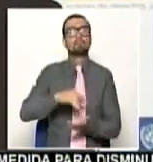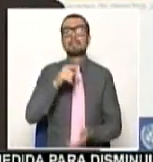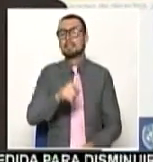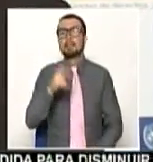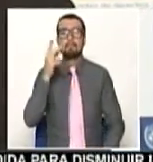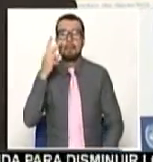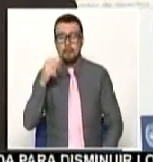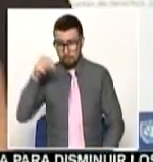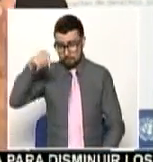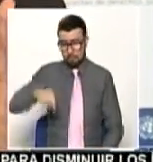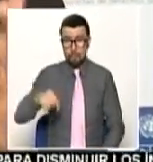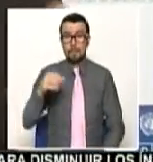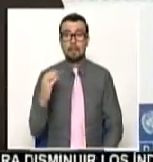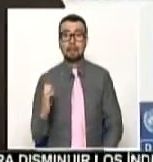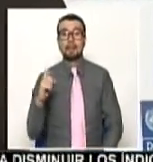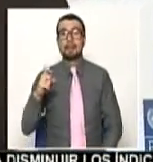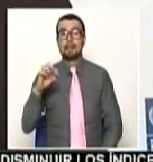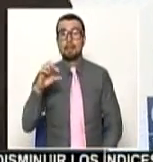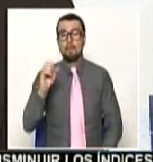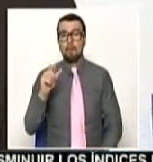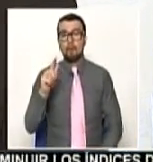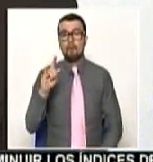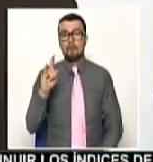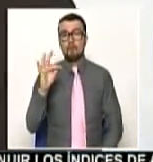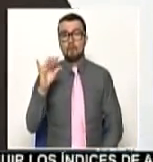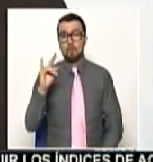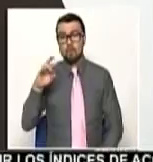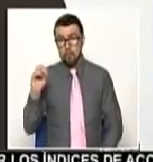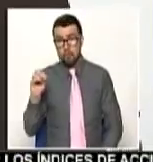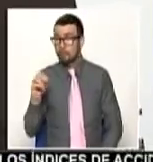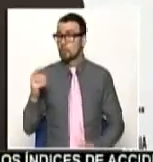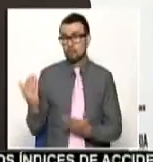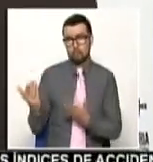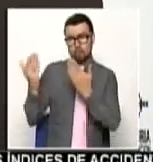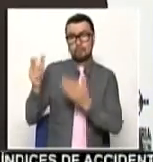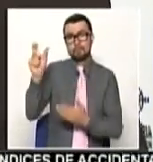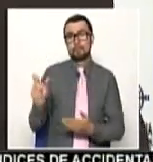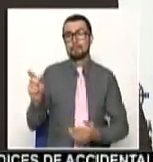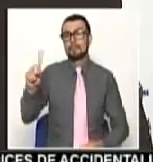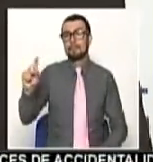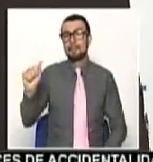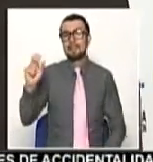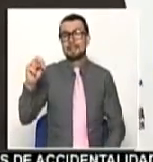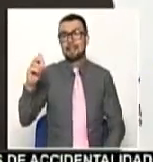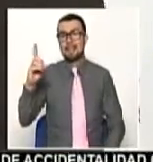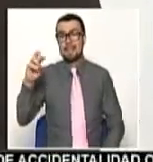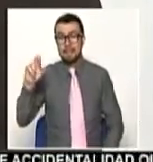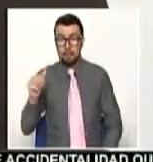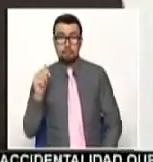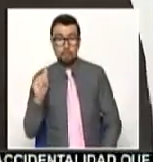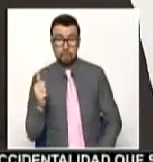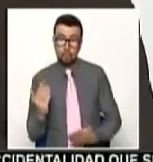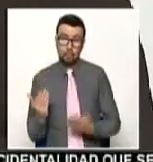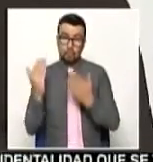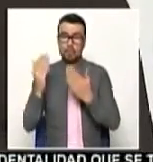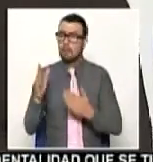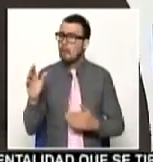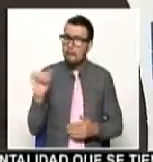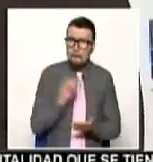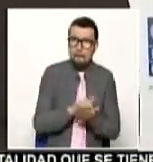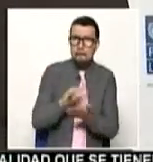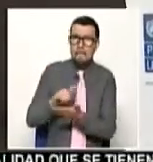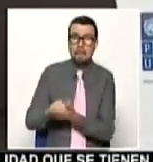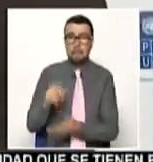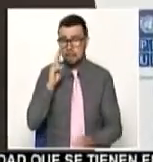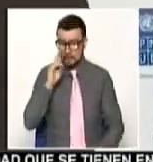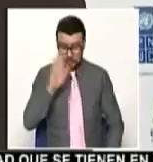en Expo Futuro. Y la gran anfitriona, la doctora Sandra, quien es la garante de estos derechos humanos para los mismos personeros a nivel